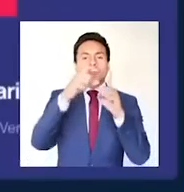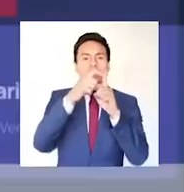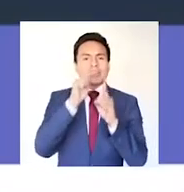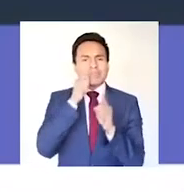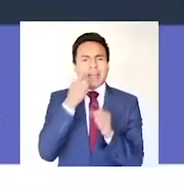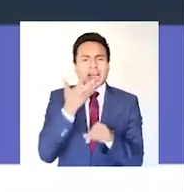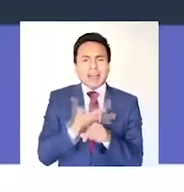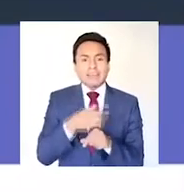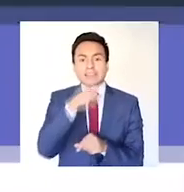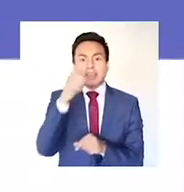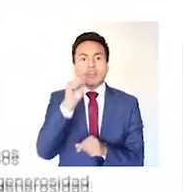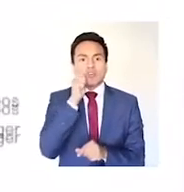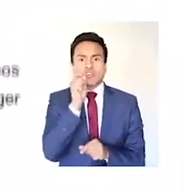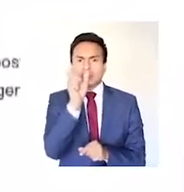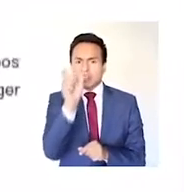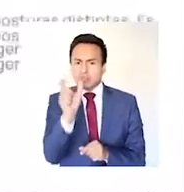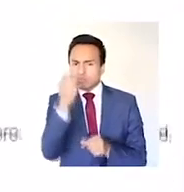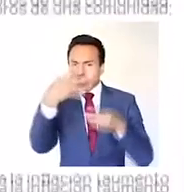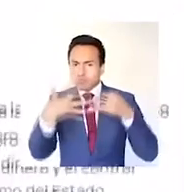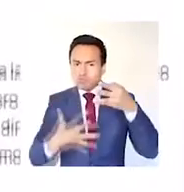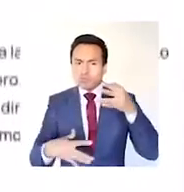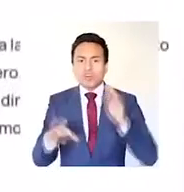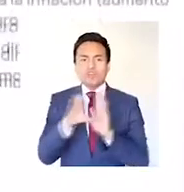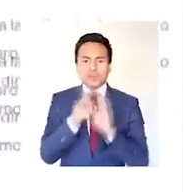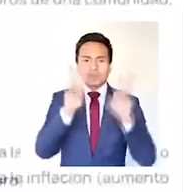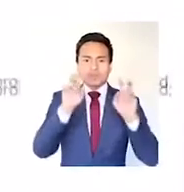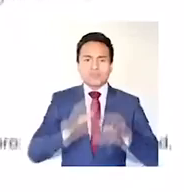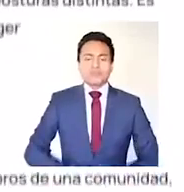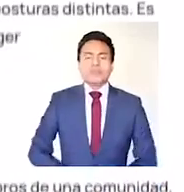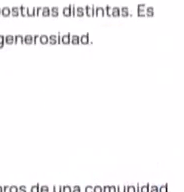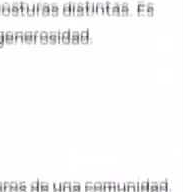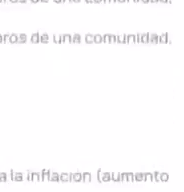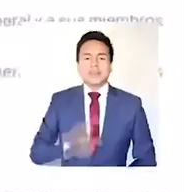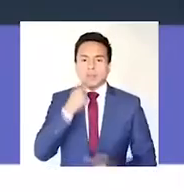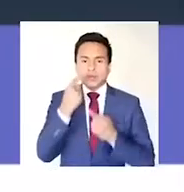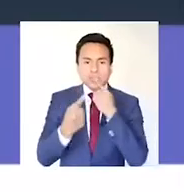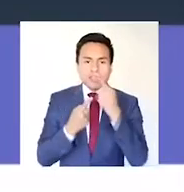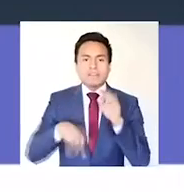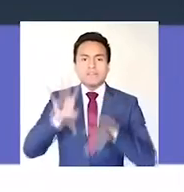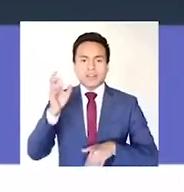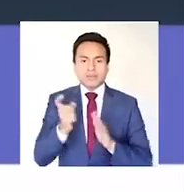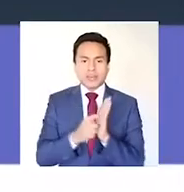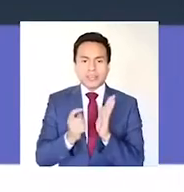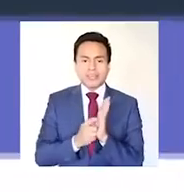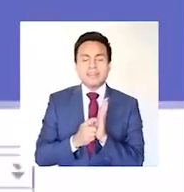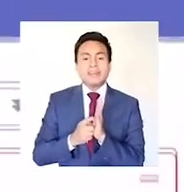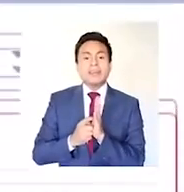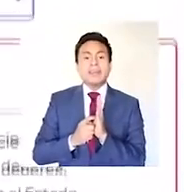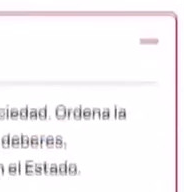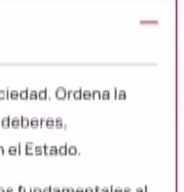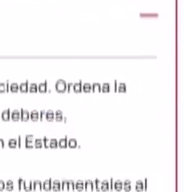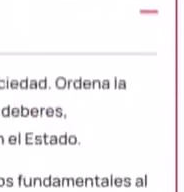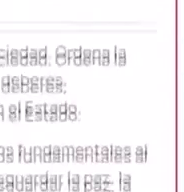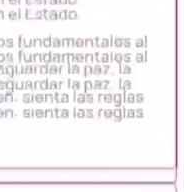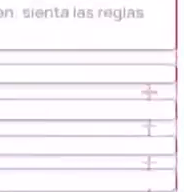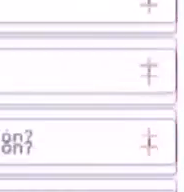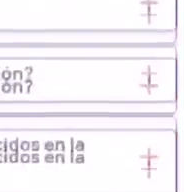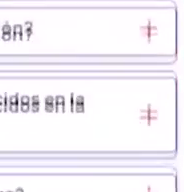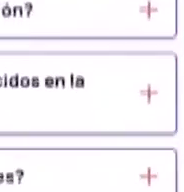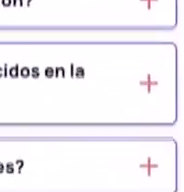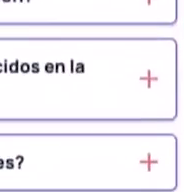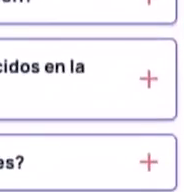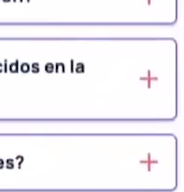este compromiso, del cual todos nosotros hace más de un año, mucho más de un año, hemos estado trabajando